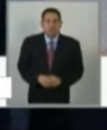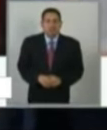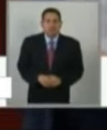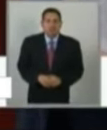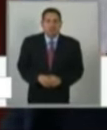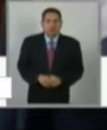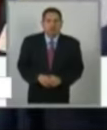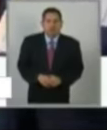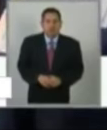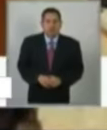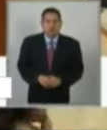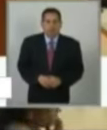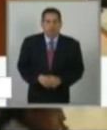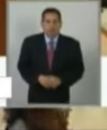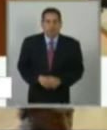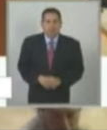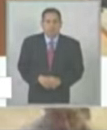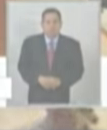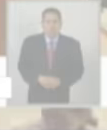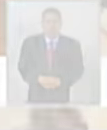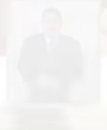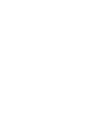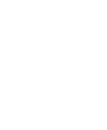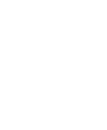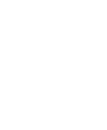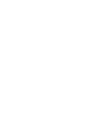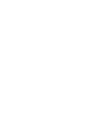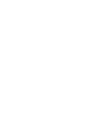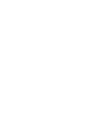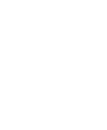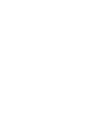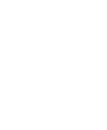Diego. Como siempre, un saludo muy cordial y afectuoso. Un abrazo. Adiós. Adiós.